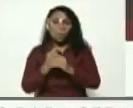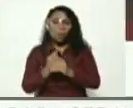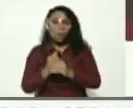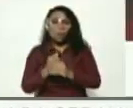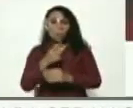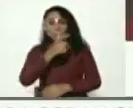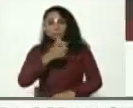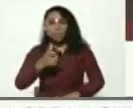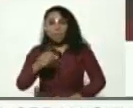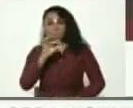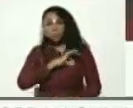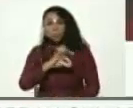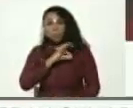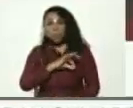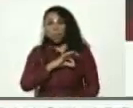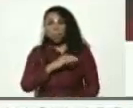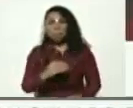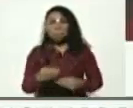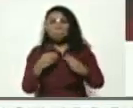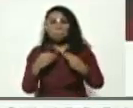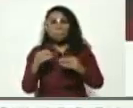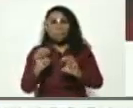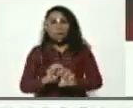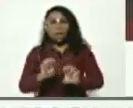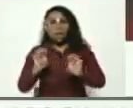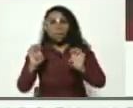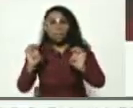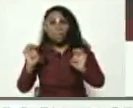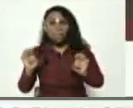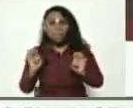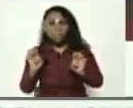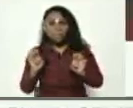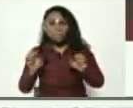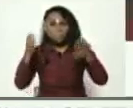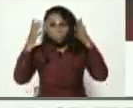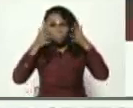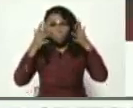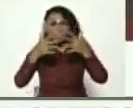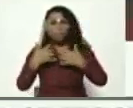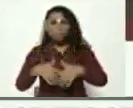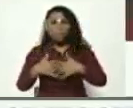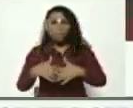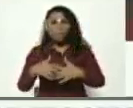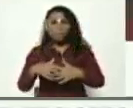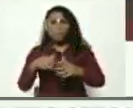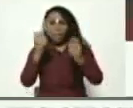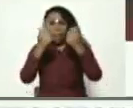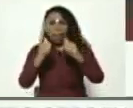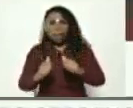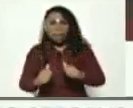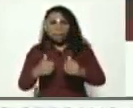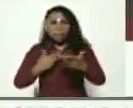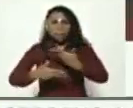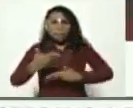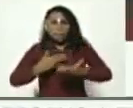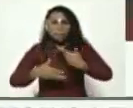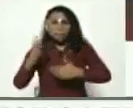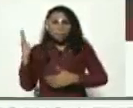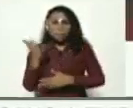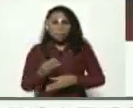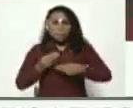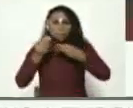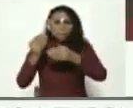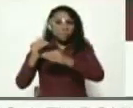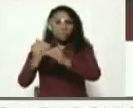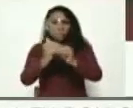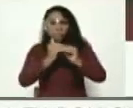individuo en la sociedad para que la educación, la industria, las artes, los servicios, las virtudes le den una